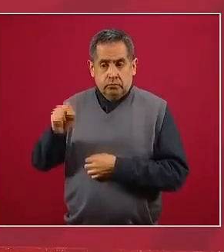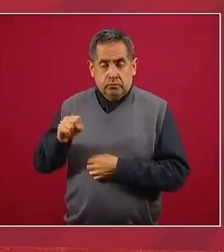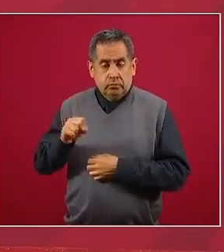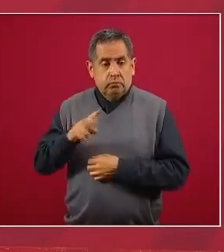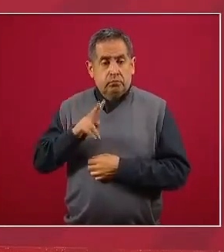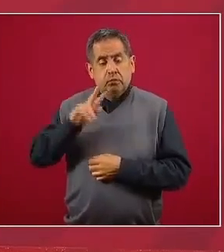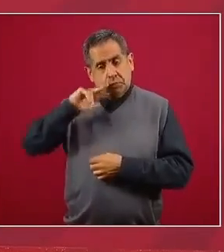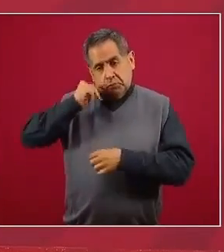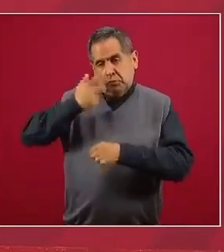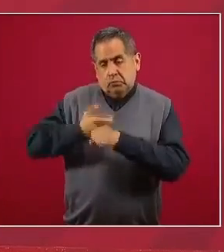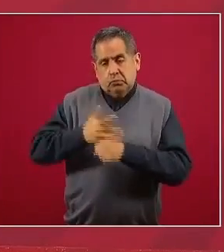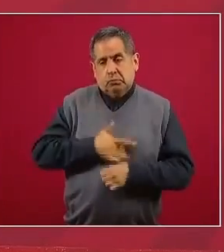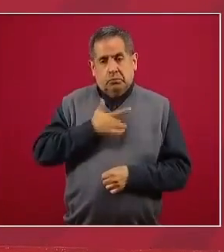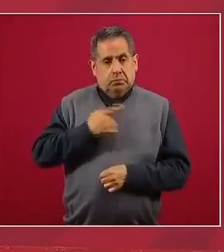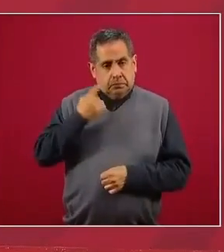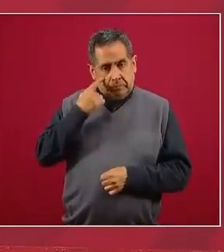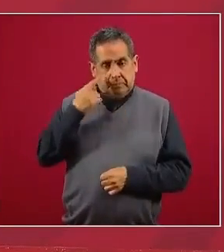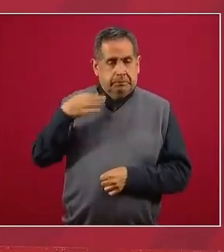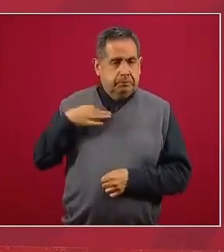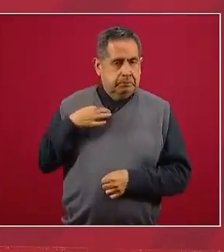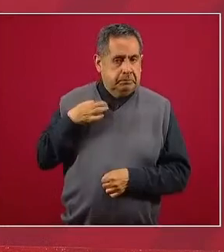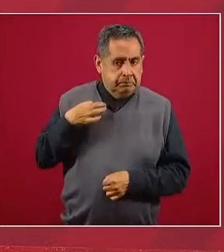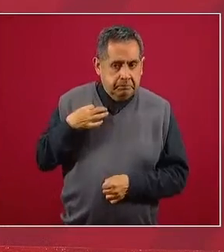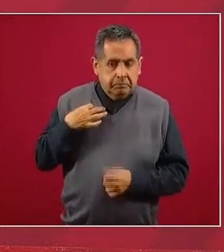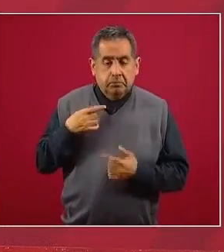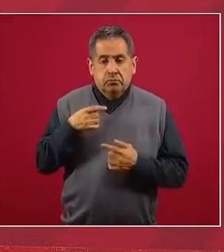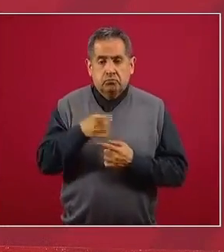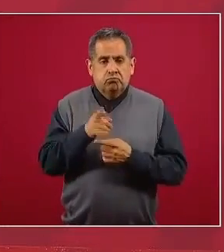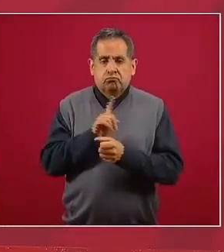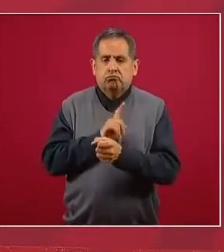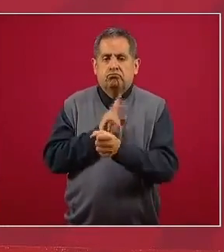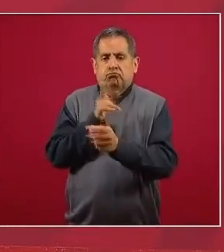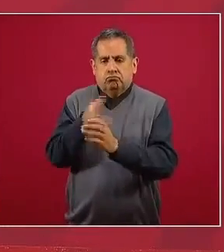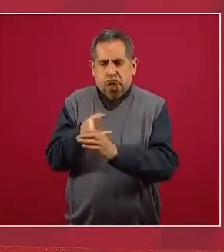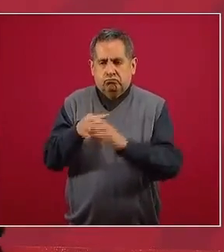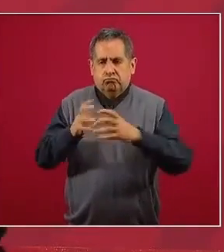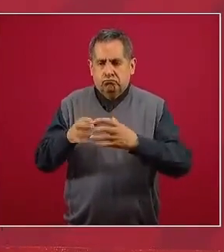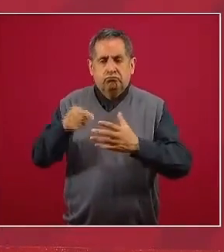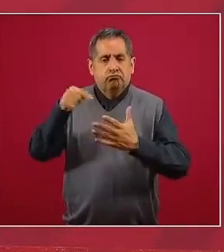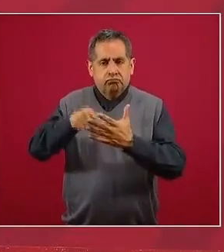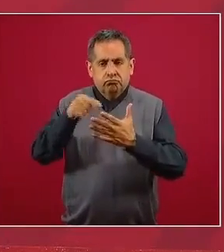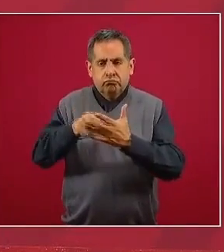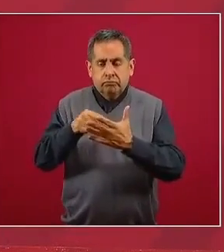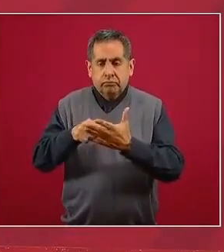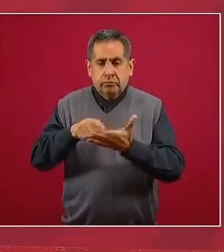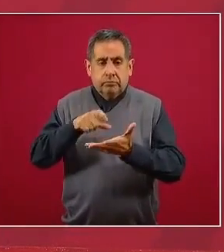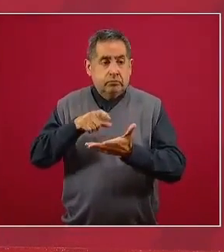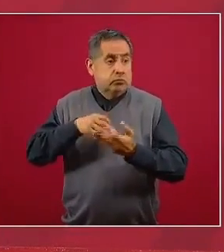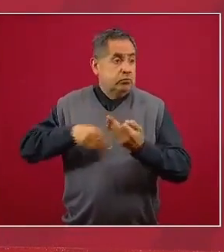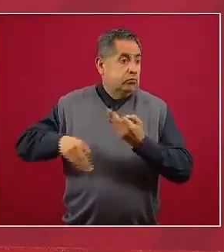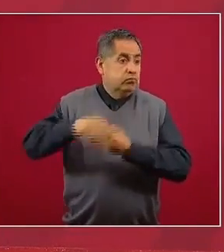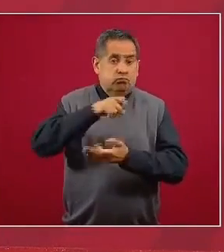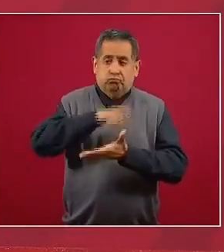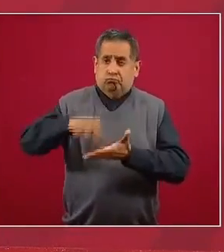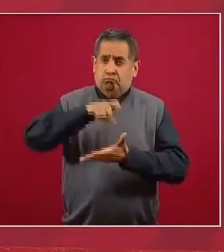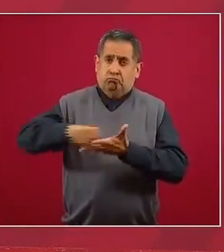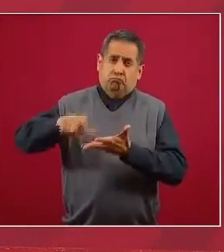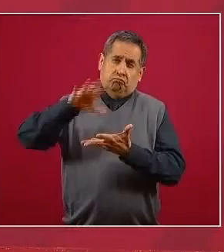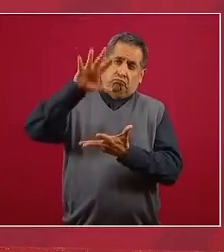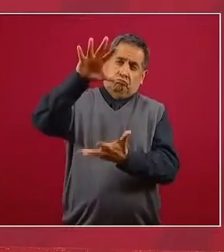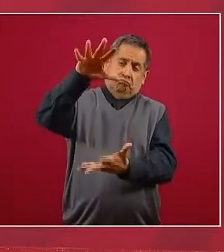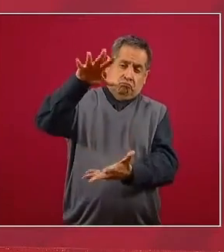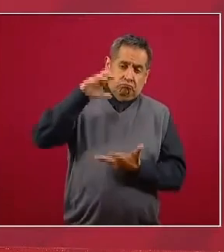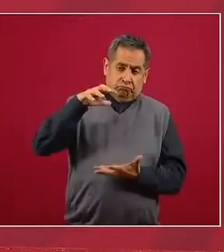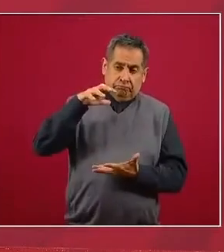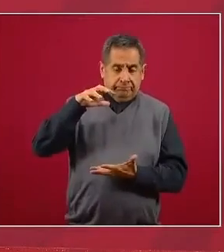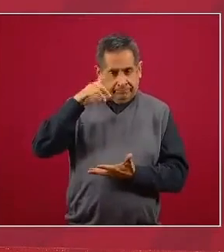no se le obliga a ninguno, voluntariamente inscribirse en un mecanismo de compra consolidada de vacunas